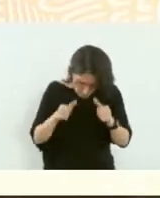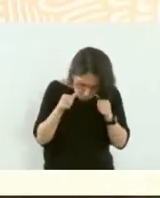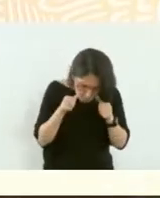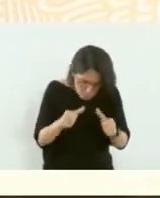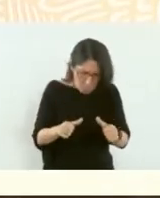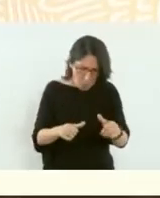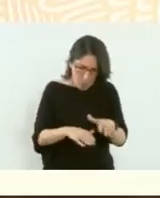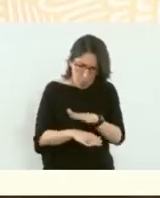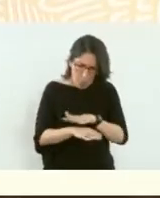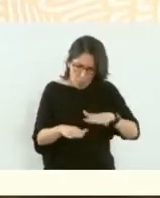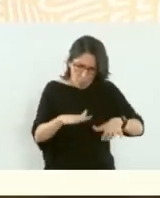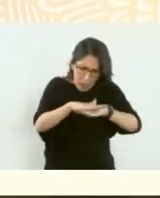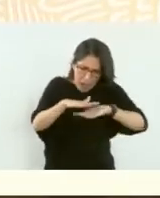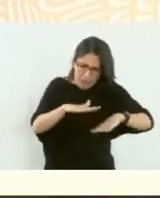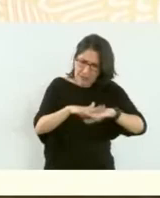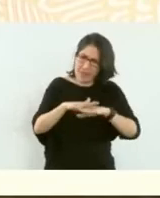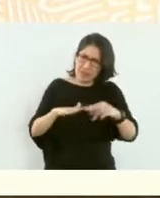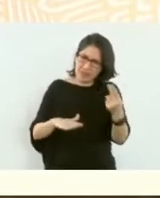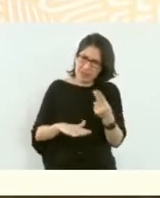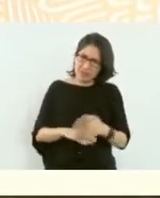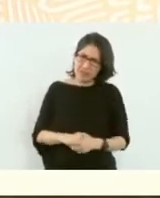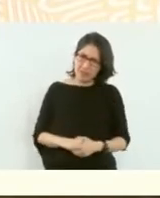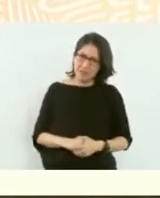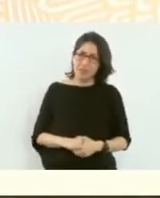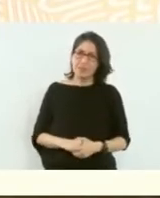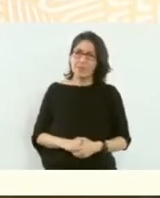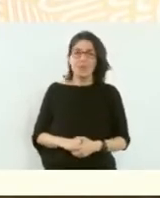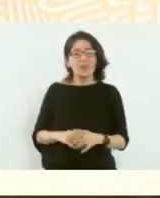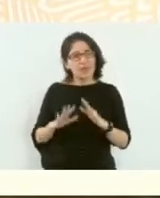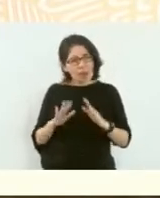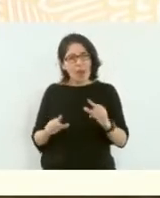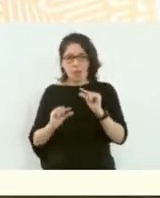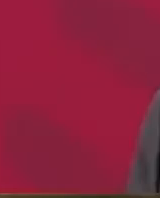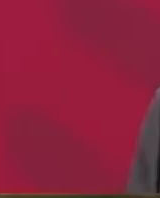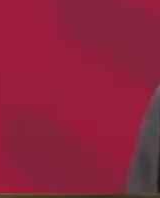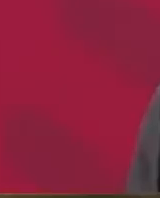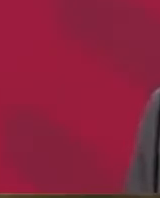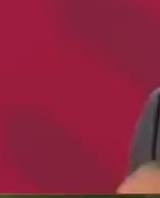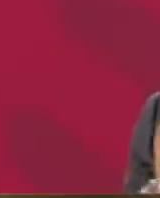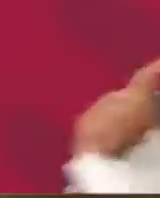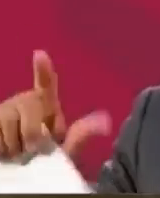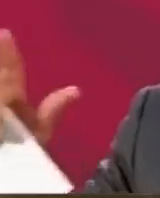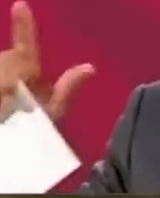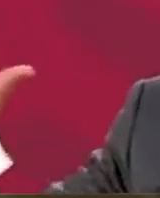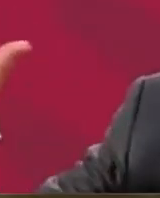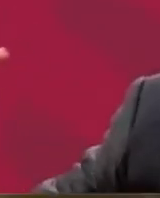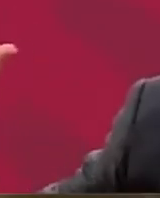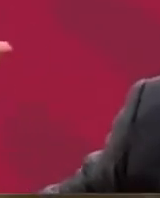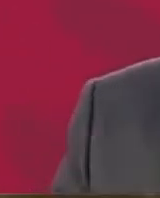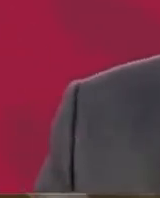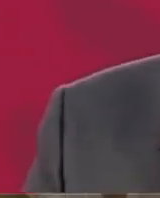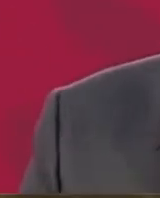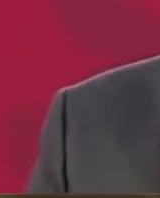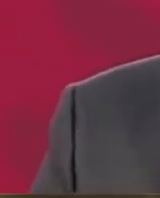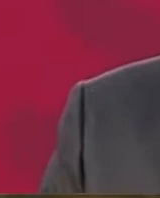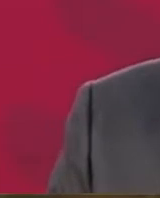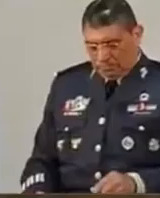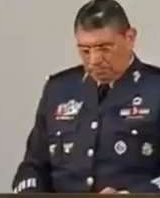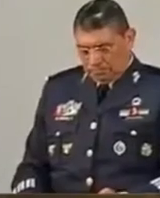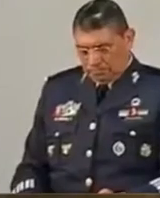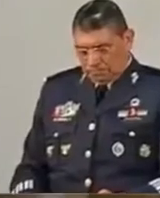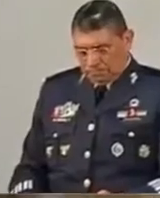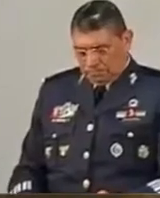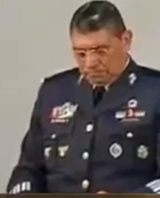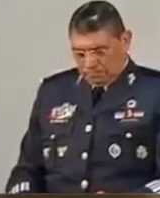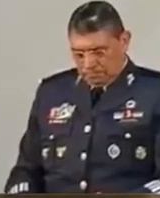le sirvan en estos momentos, pues aseguró que con eso estaba protegido. El escudo protector es como